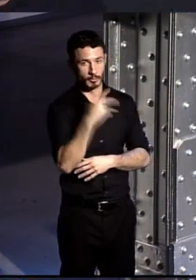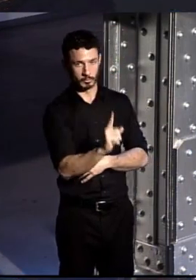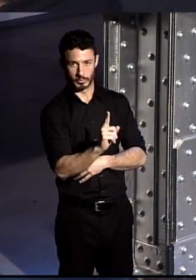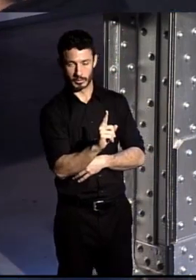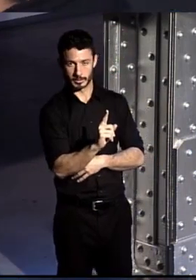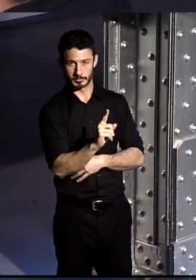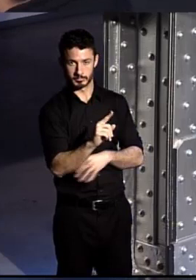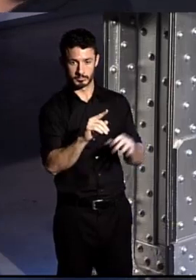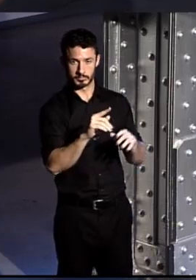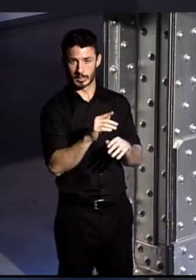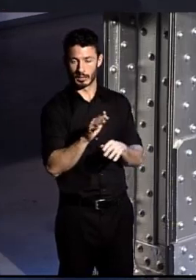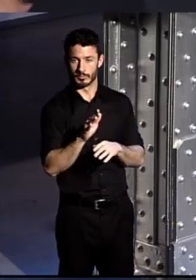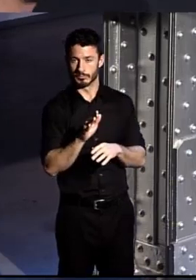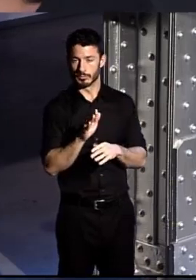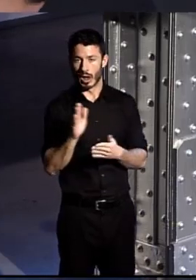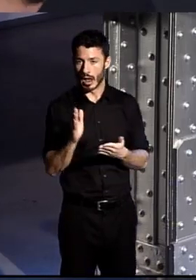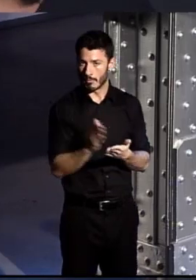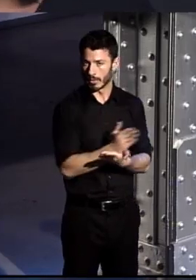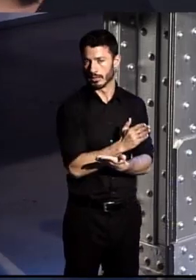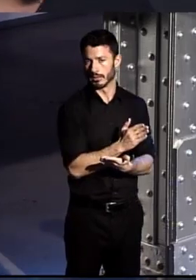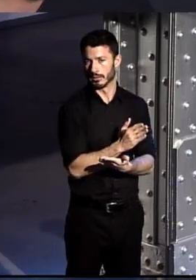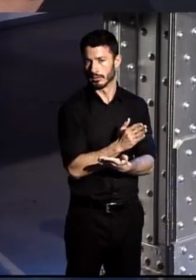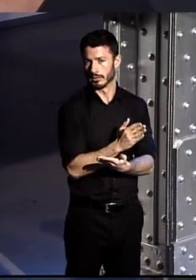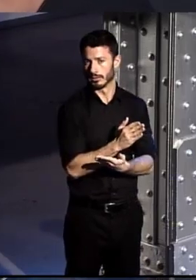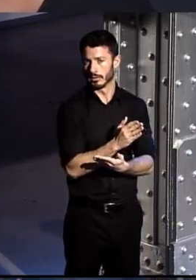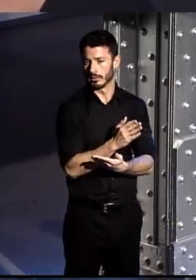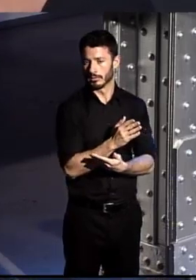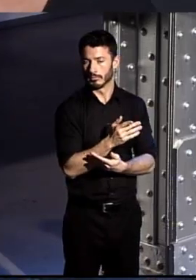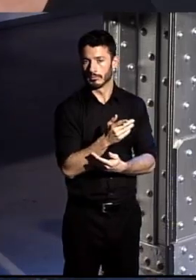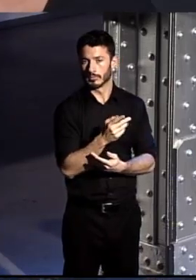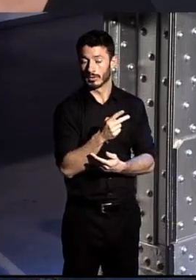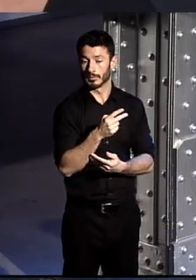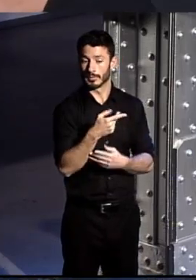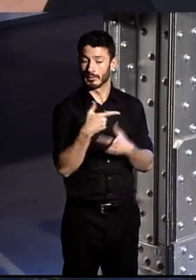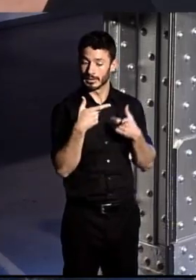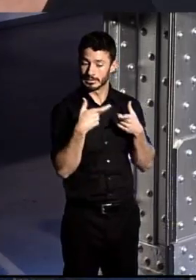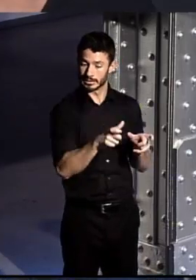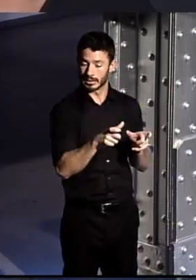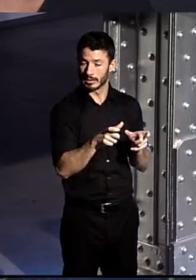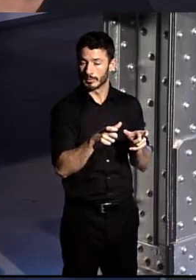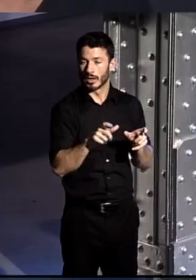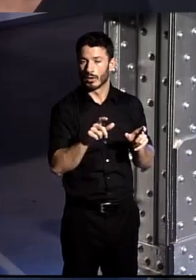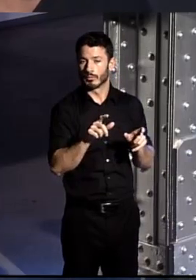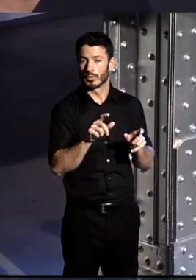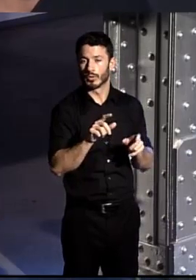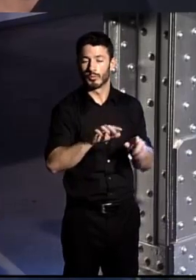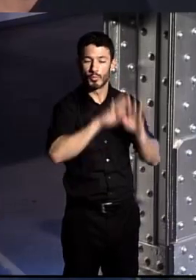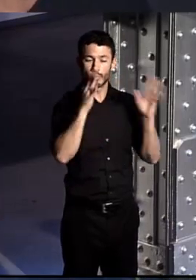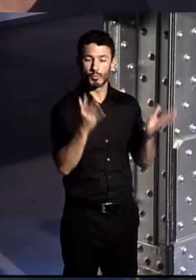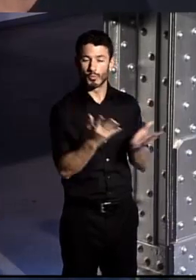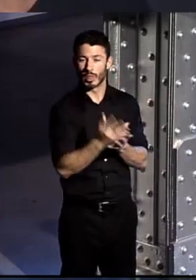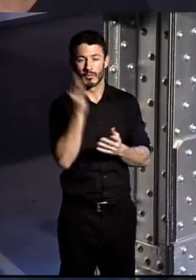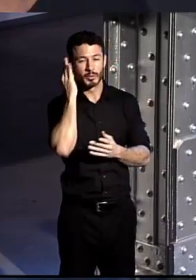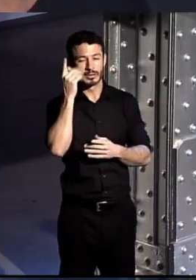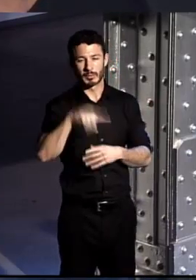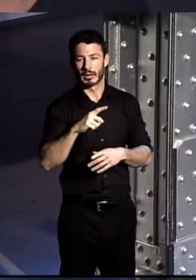sentido. Y yo creo que, de alguna manera, si hablar de... Porque también eso es un estereotipo de género, ¿no? Del universo femenino. Pero el universo femenino, a día de